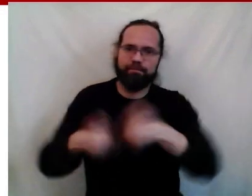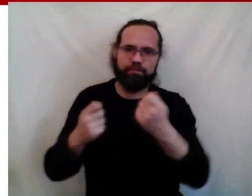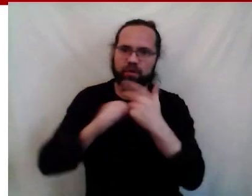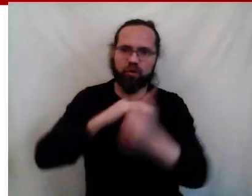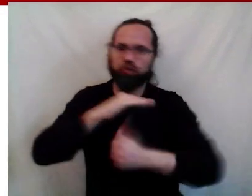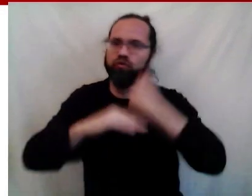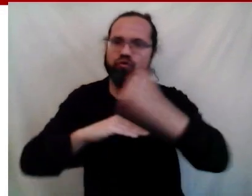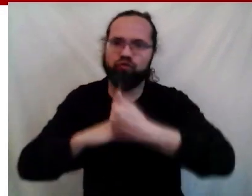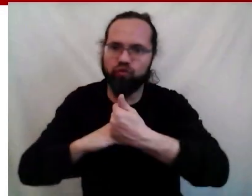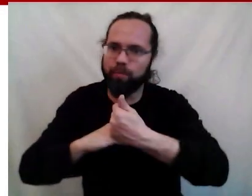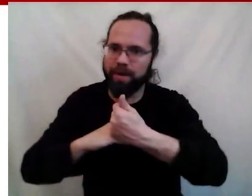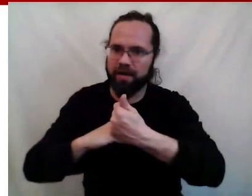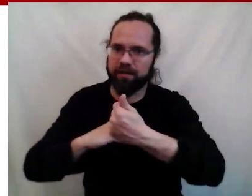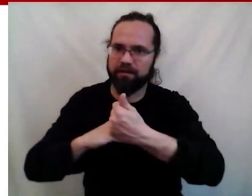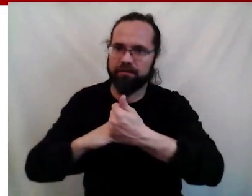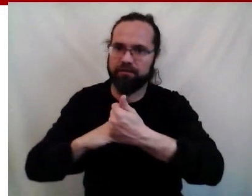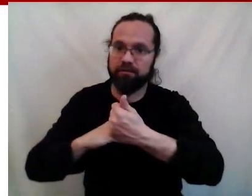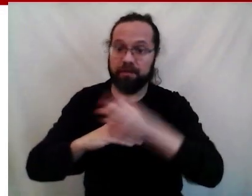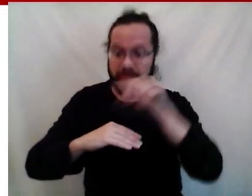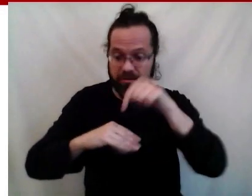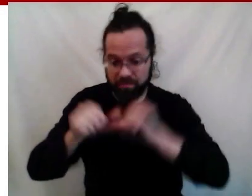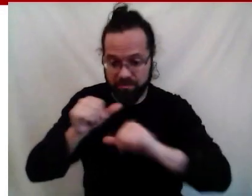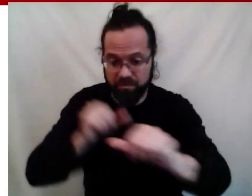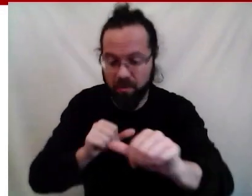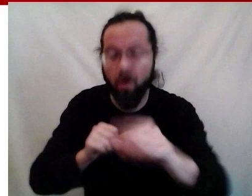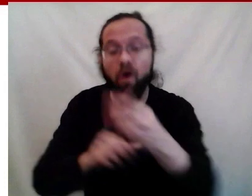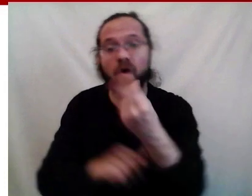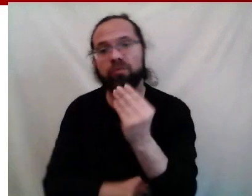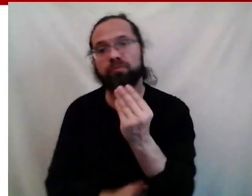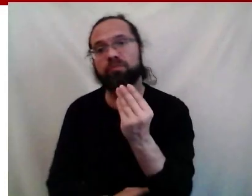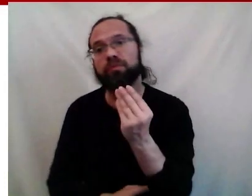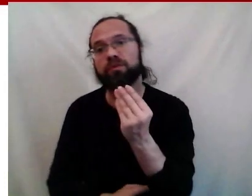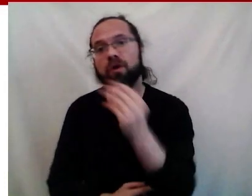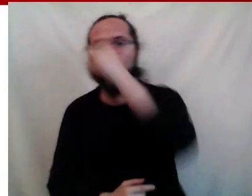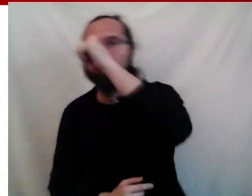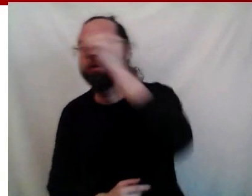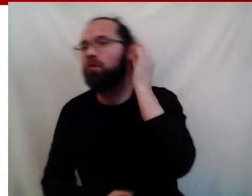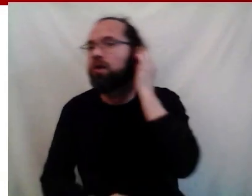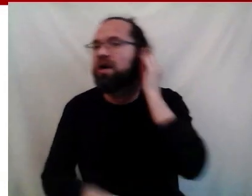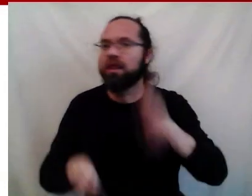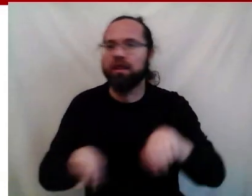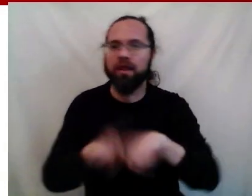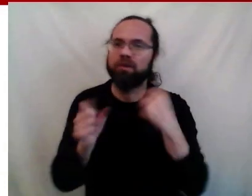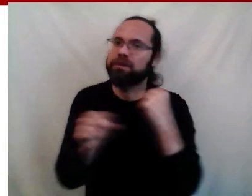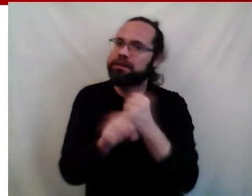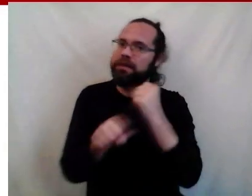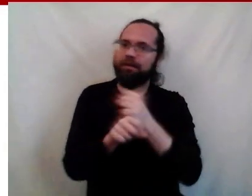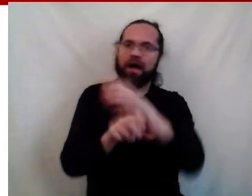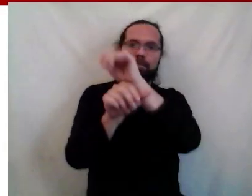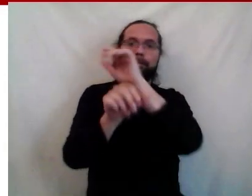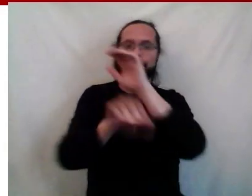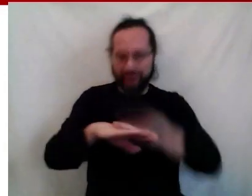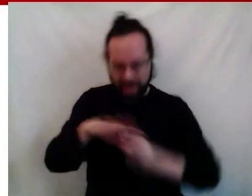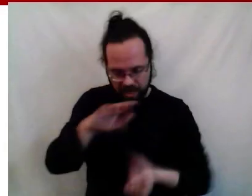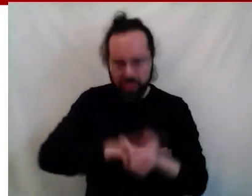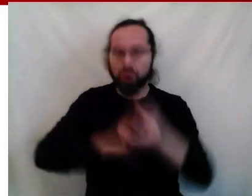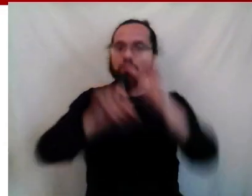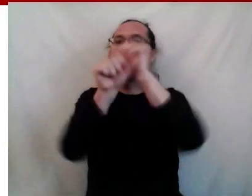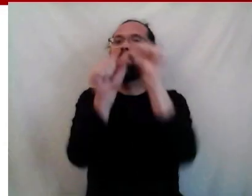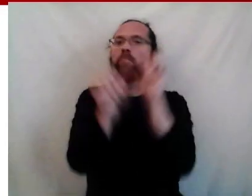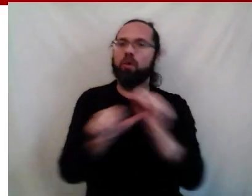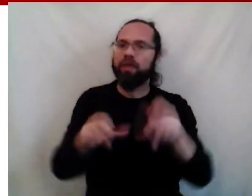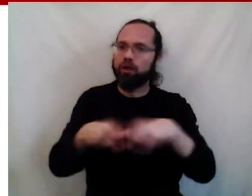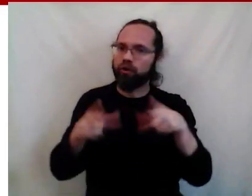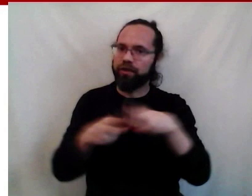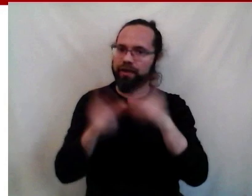jóvenes pues trabajen por construir un modelo de sociedad donde haya